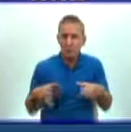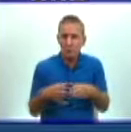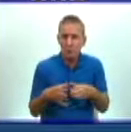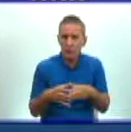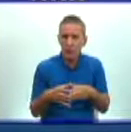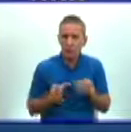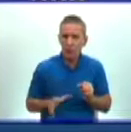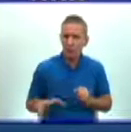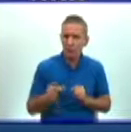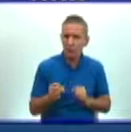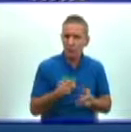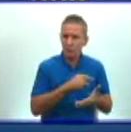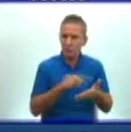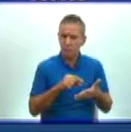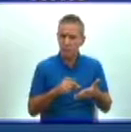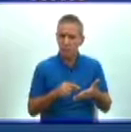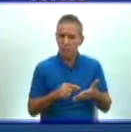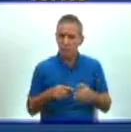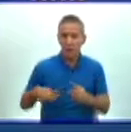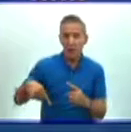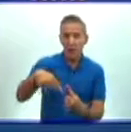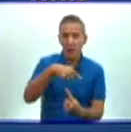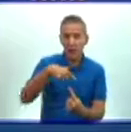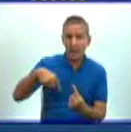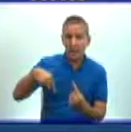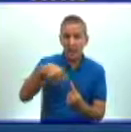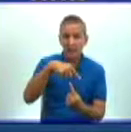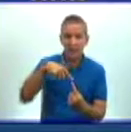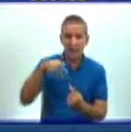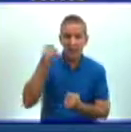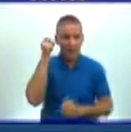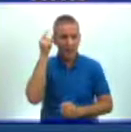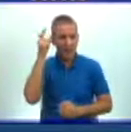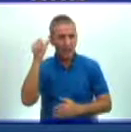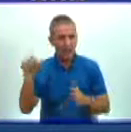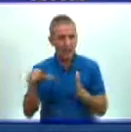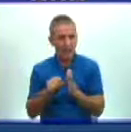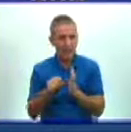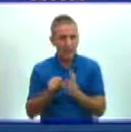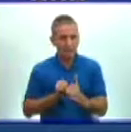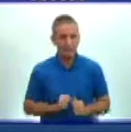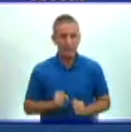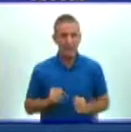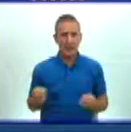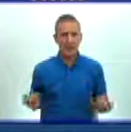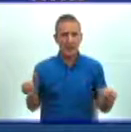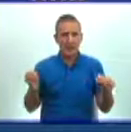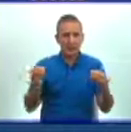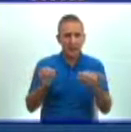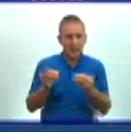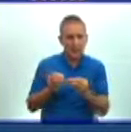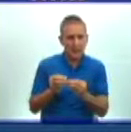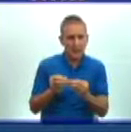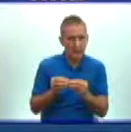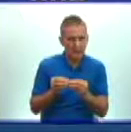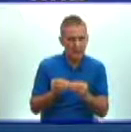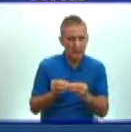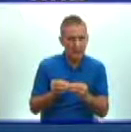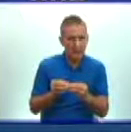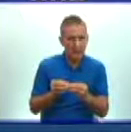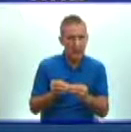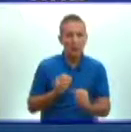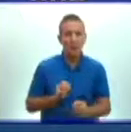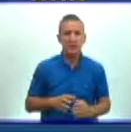Se utilizan correctamente las preposiciones, las conjunciones, todo lo que vimos